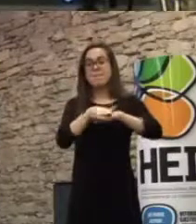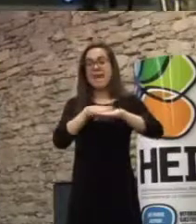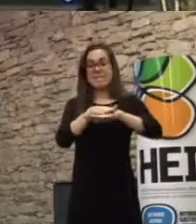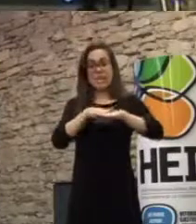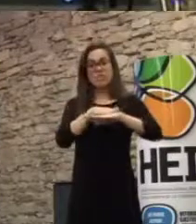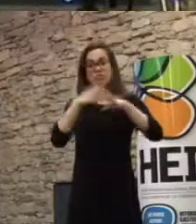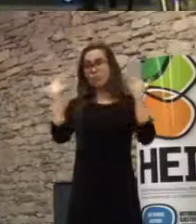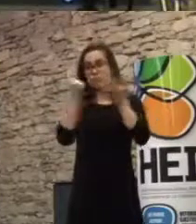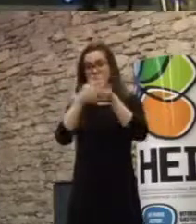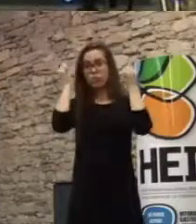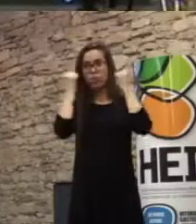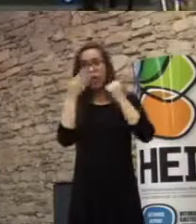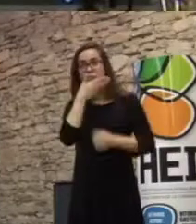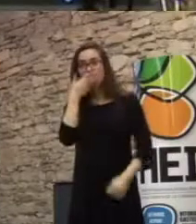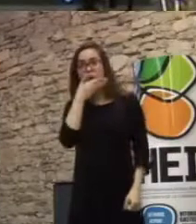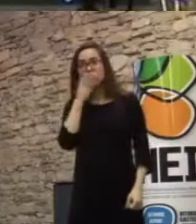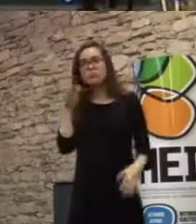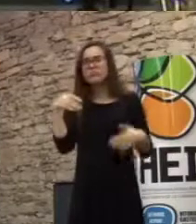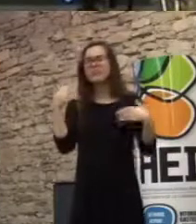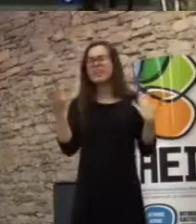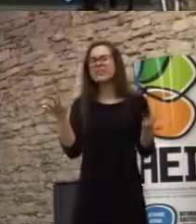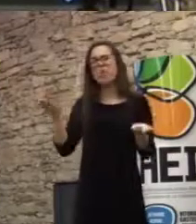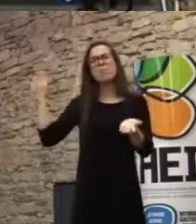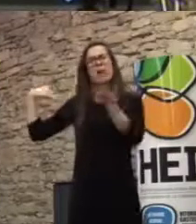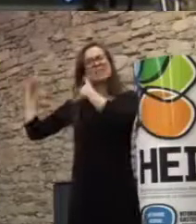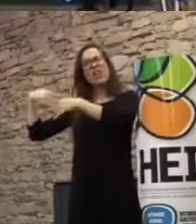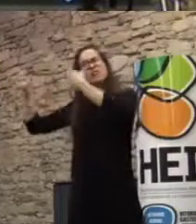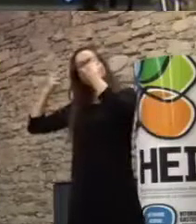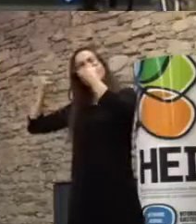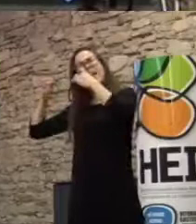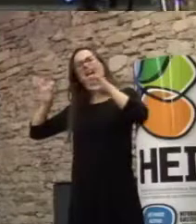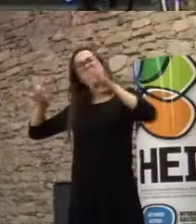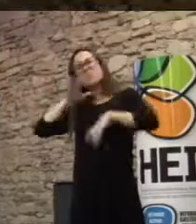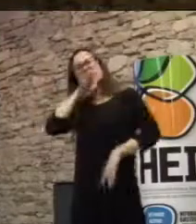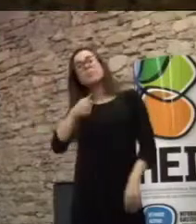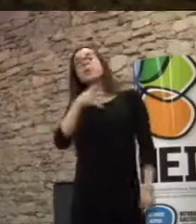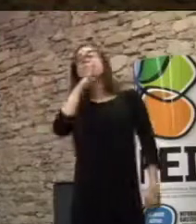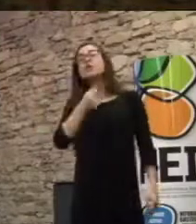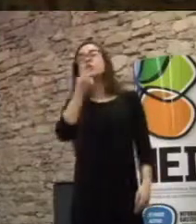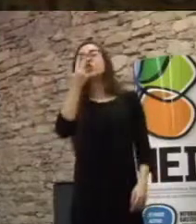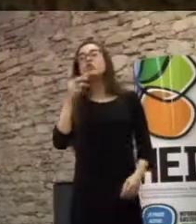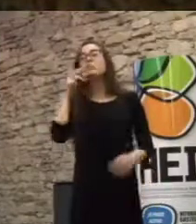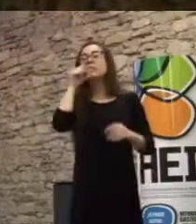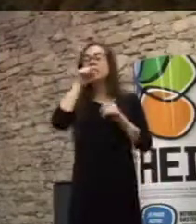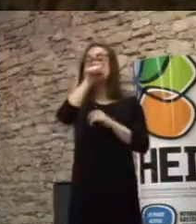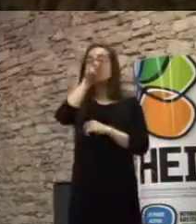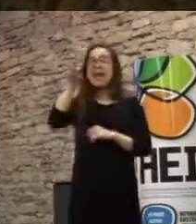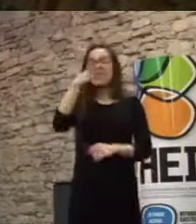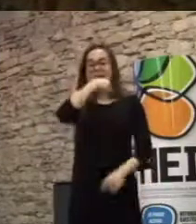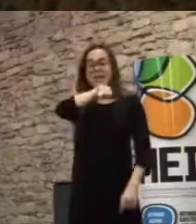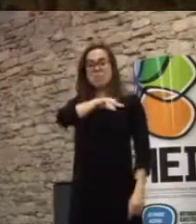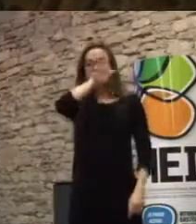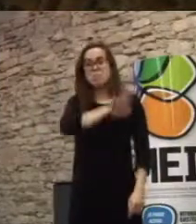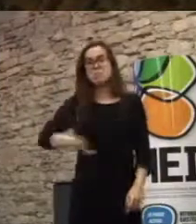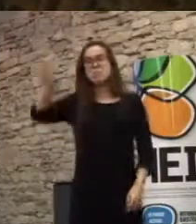básicas y porque abro en pretérito porque hablo en pasado porque en año 2013 en españa por fin dueño en españa si